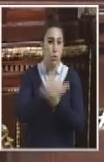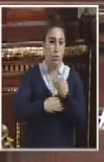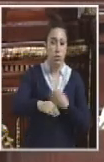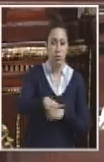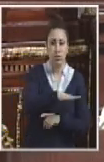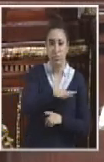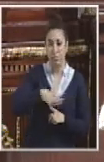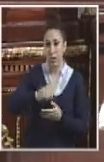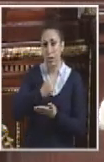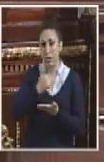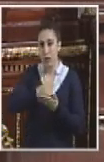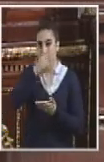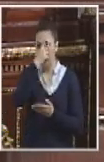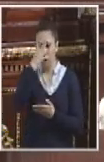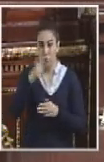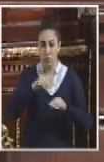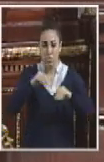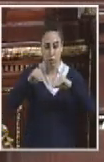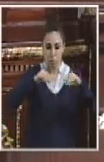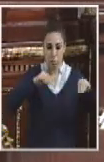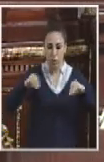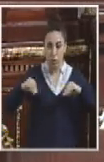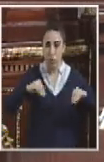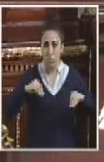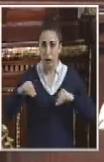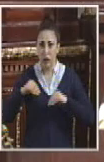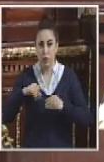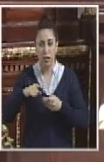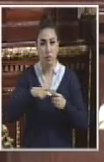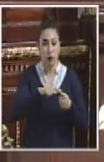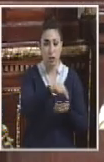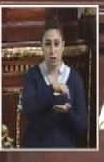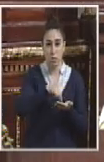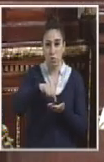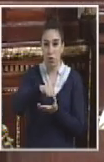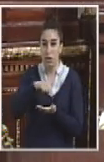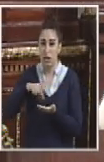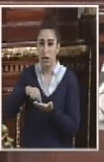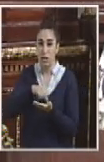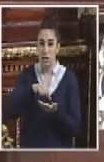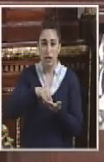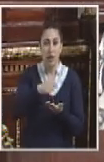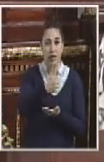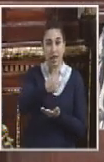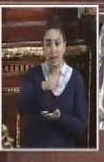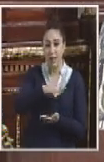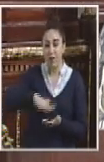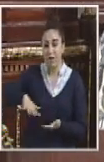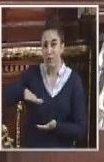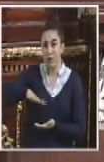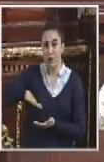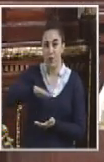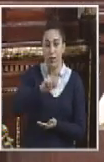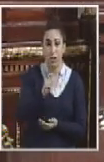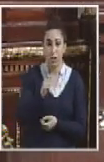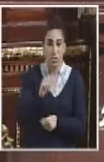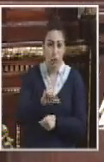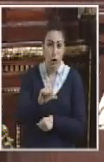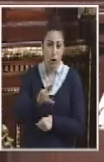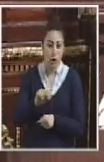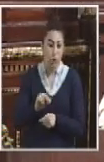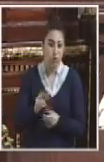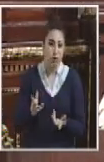ciudad, distribuidos de una manera uniforme y equitativa en cada una de las colonias, donde hoy no contamos más